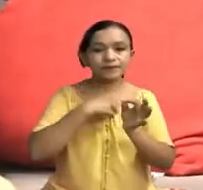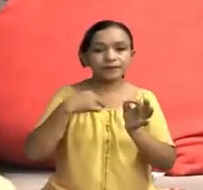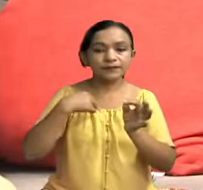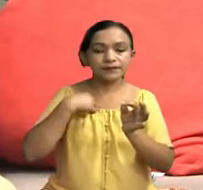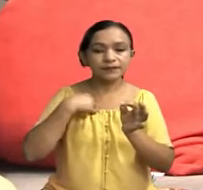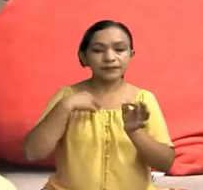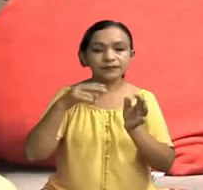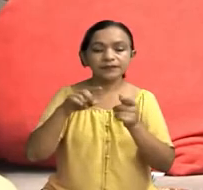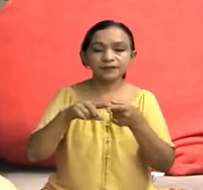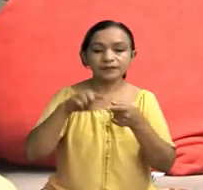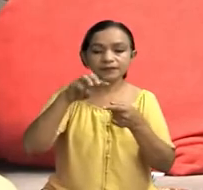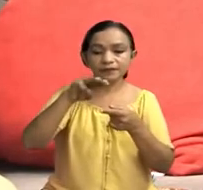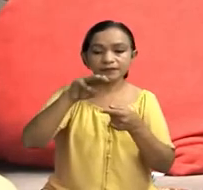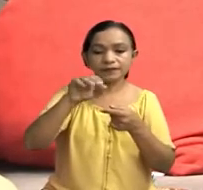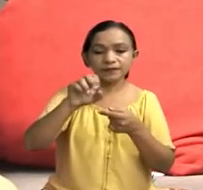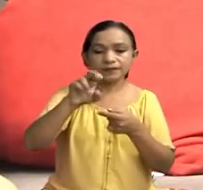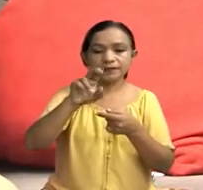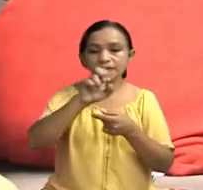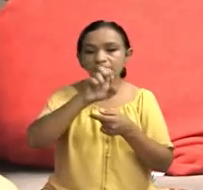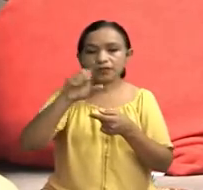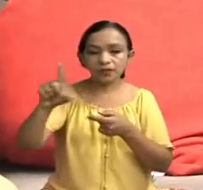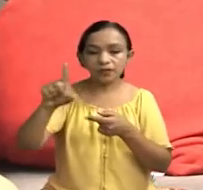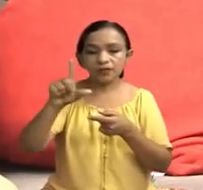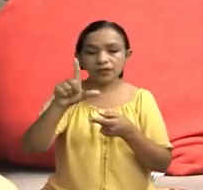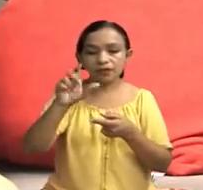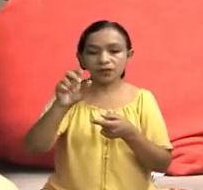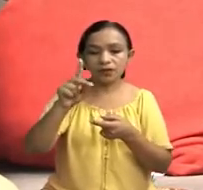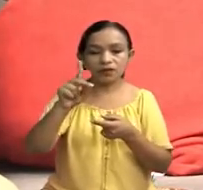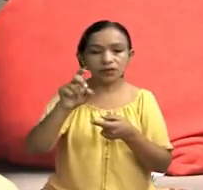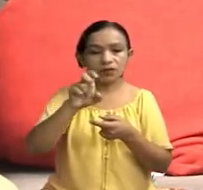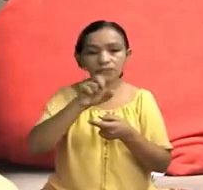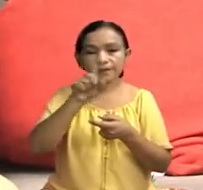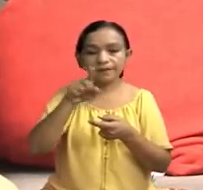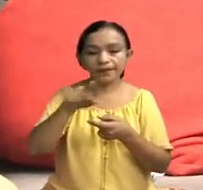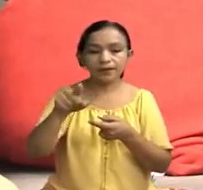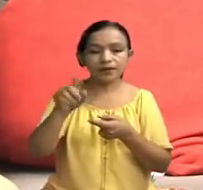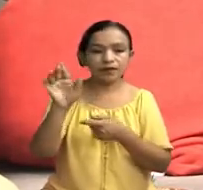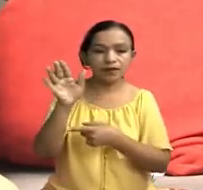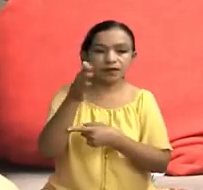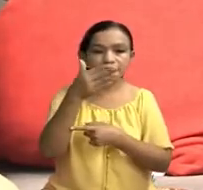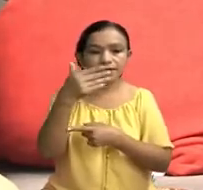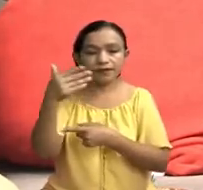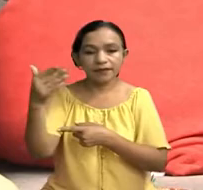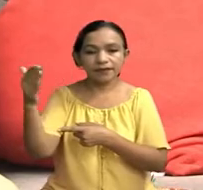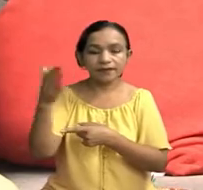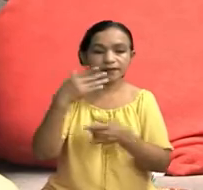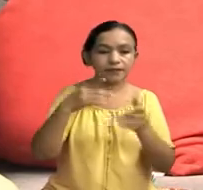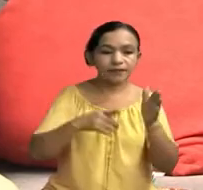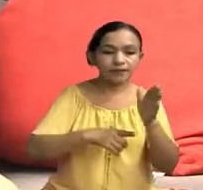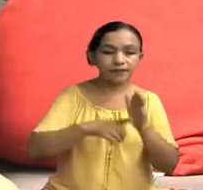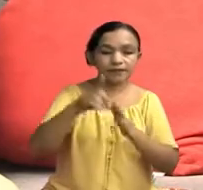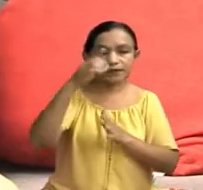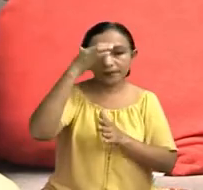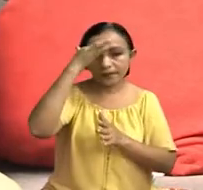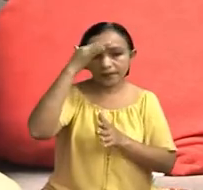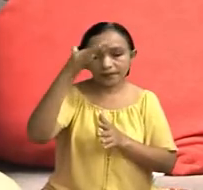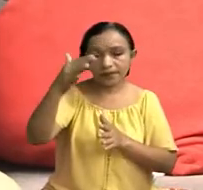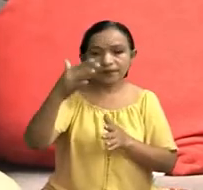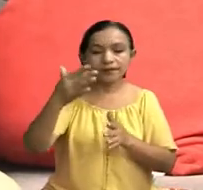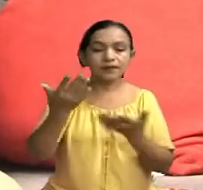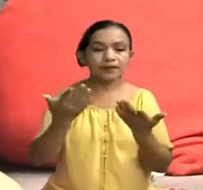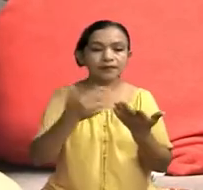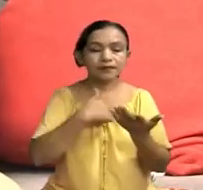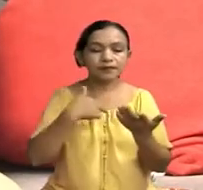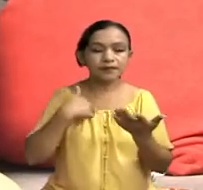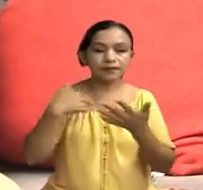Manuel López Obrador, ¿verdad? Okay. Es un poco, levanta la bandera nacionalista, digamos, el desarrollo de México frente al